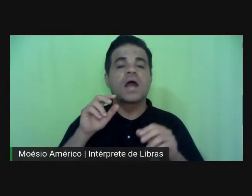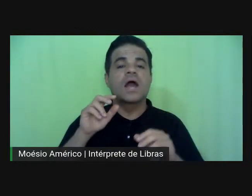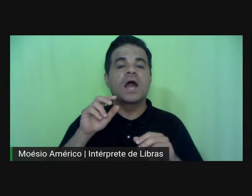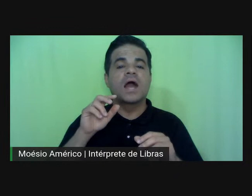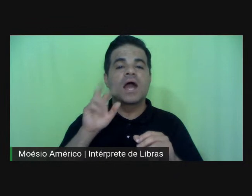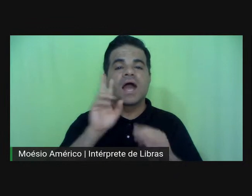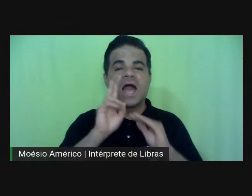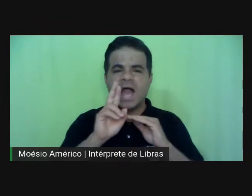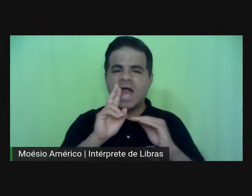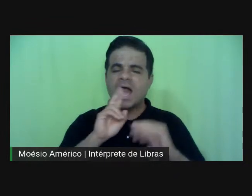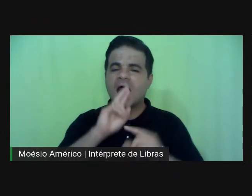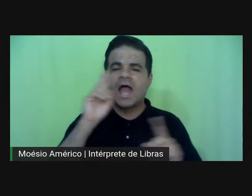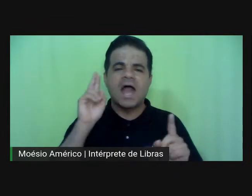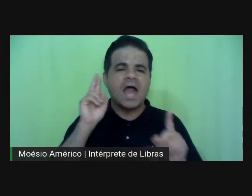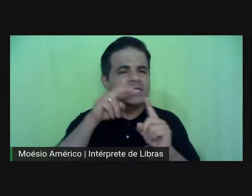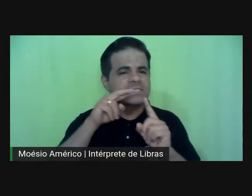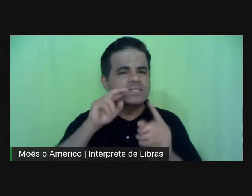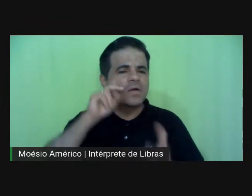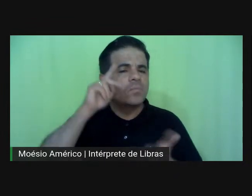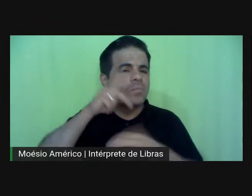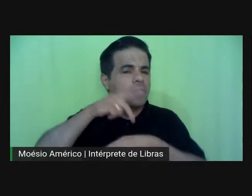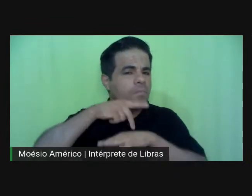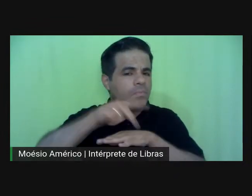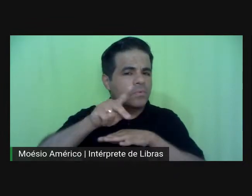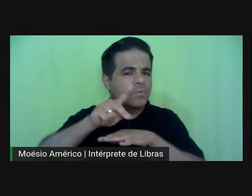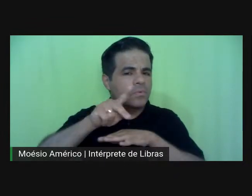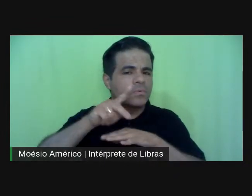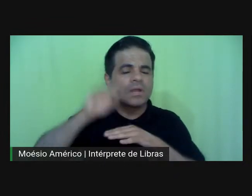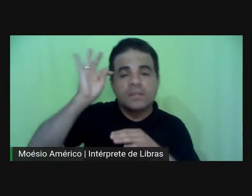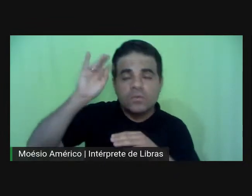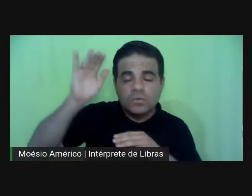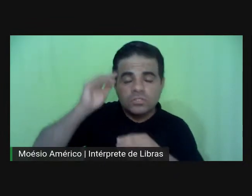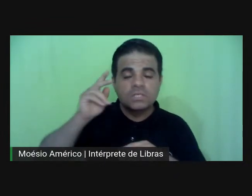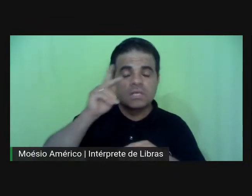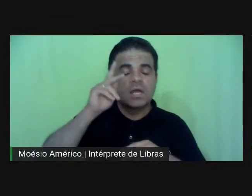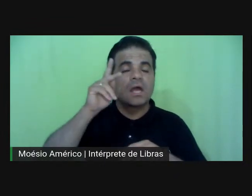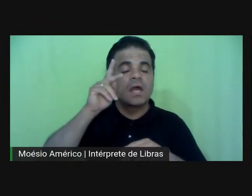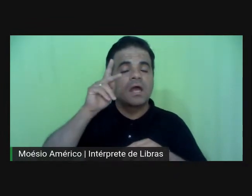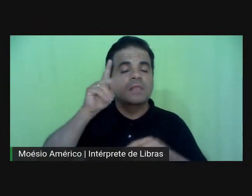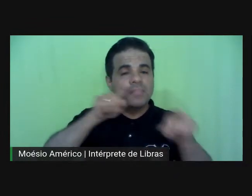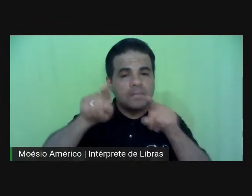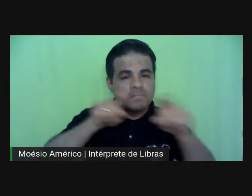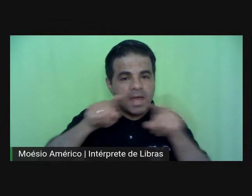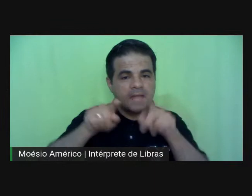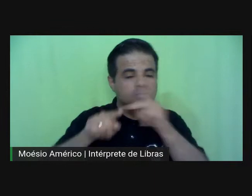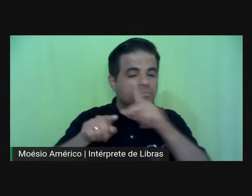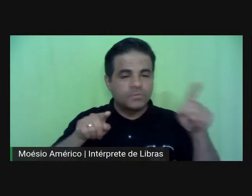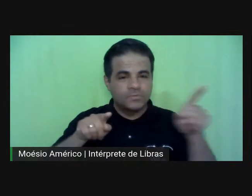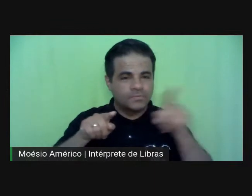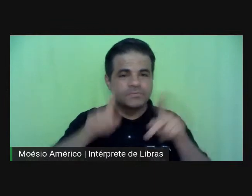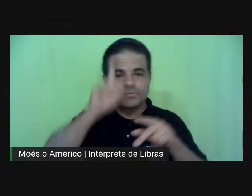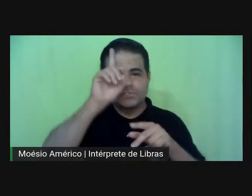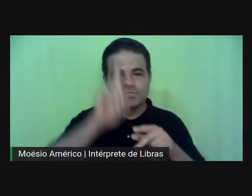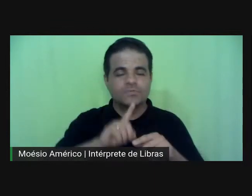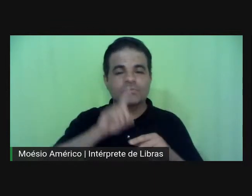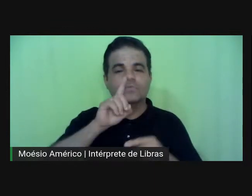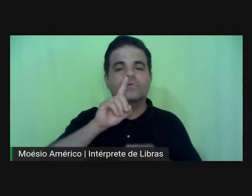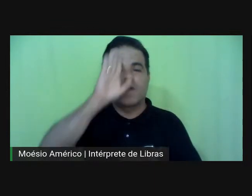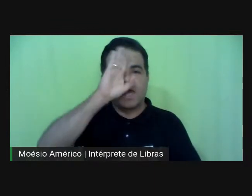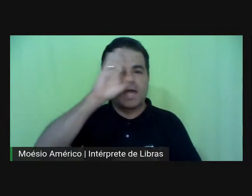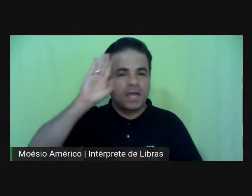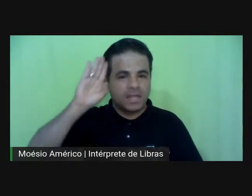hielo la geología un debate entre el profesor diego gracia director académico de la fundación